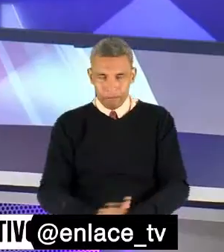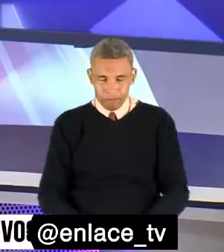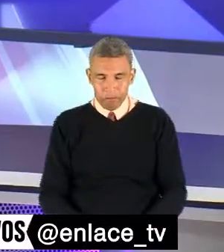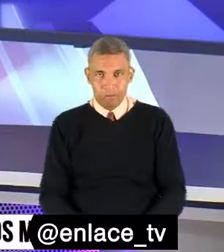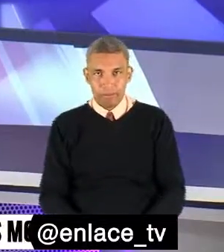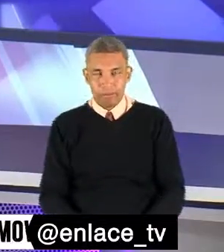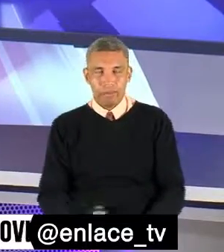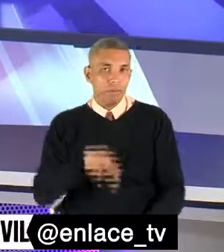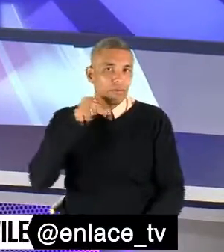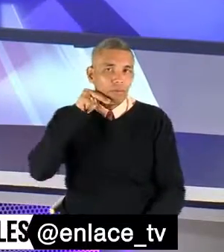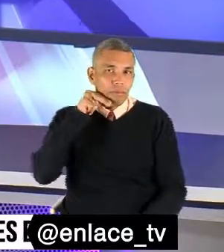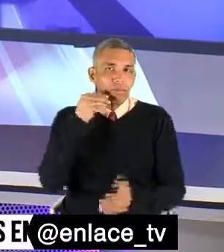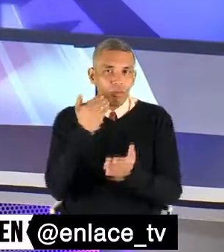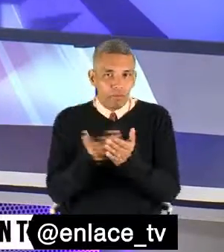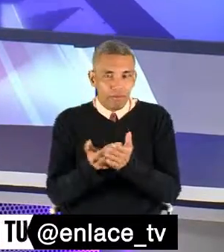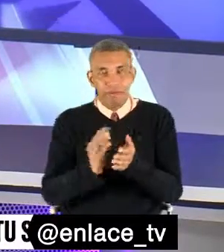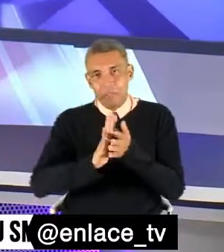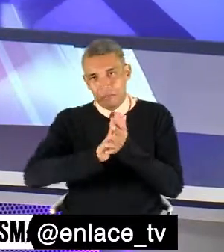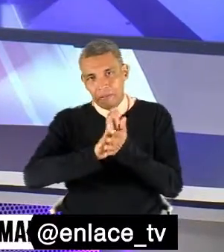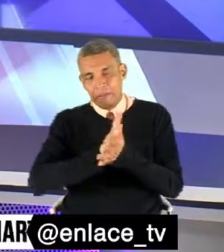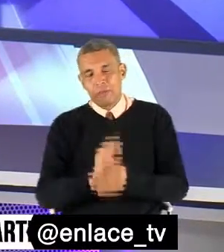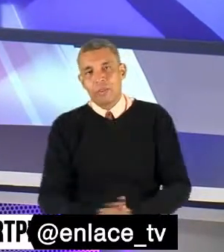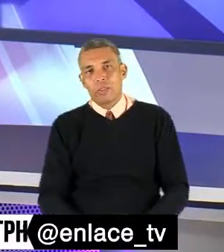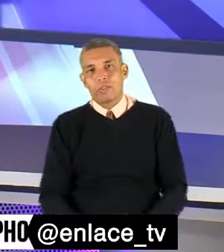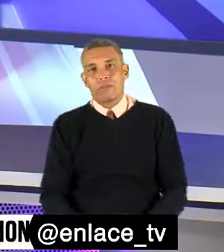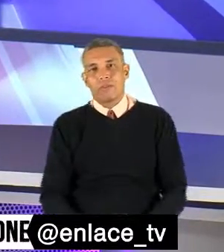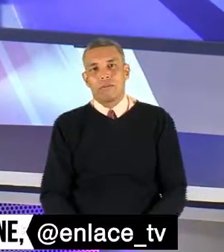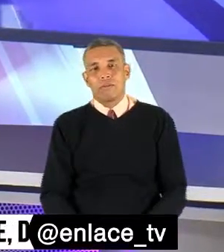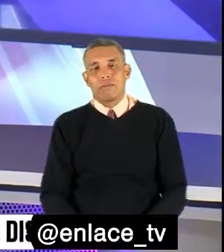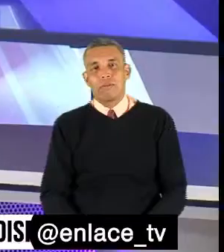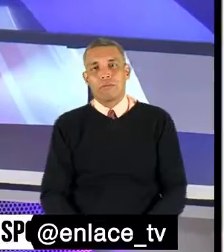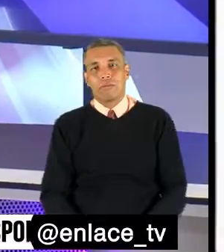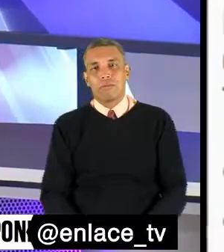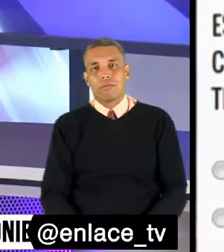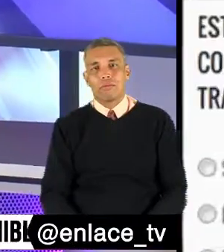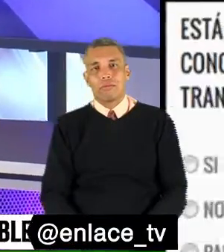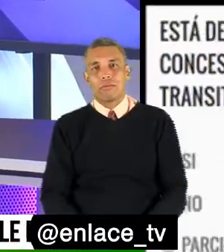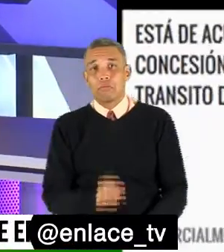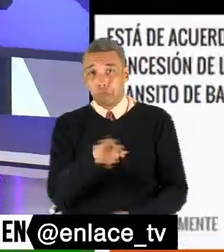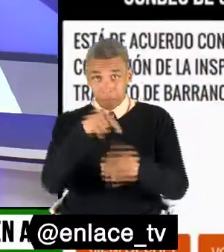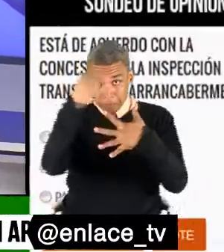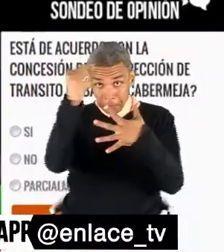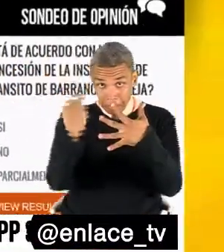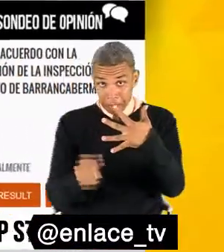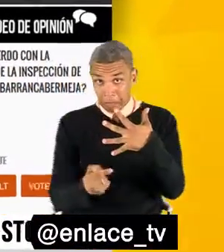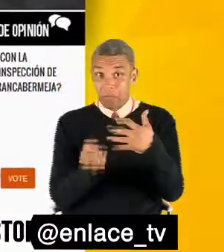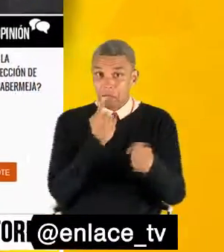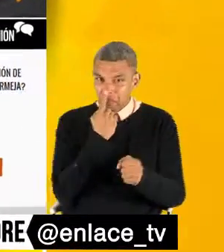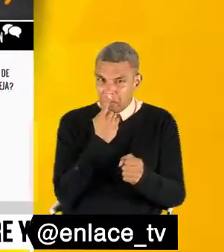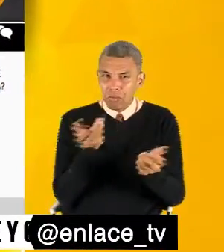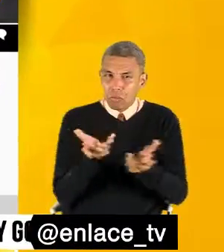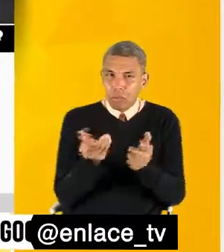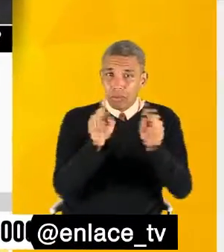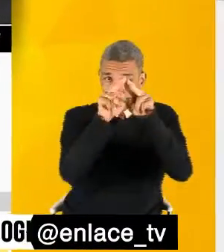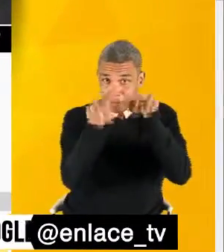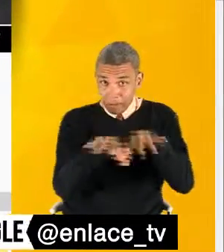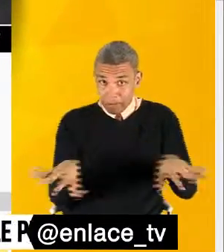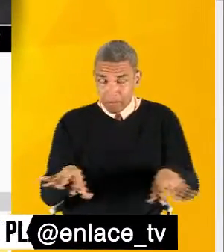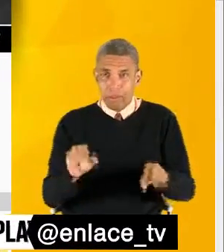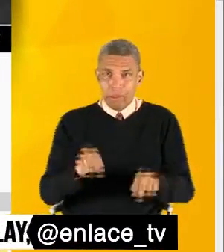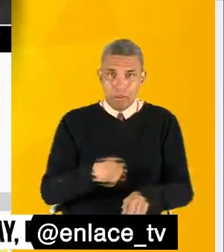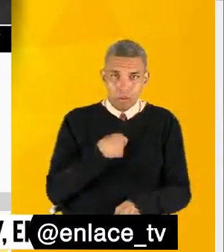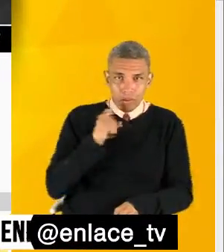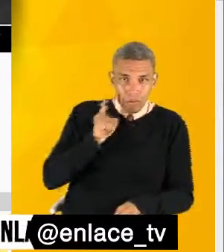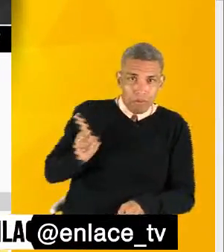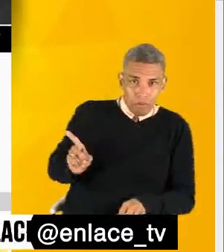Gracias, Neila. Muy buenas tardes por esta información. Estas y otras informaciones de Enlace Noticias las puede hallar en nuestra página